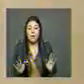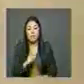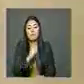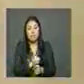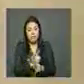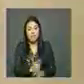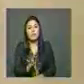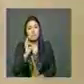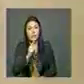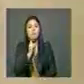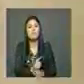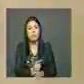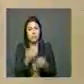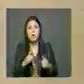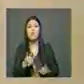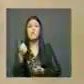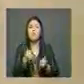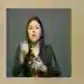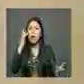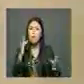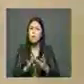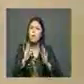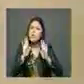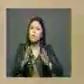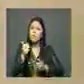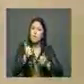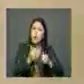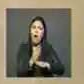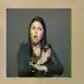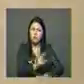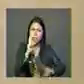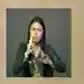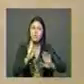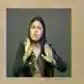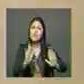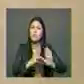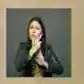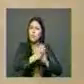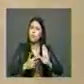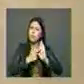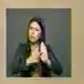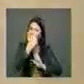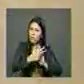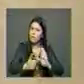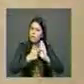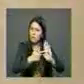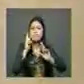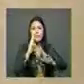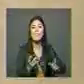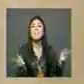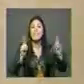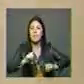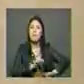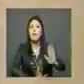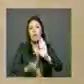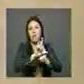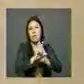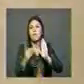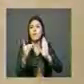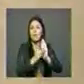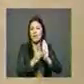efectivamente hace parte de las atribuciones reconocidas por la Constitución y la ley, en este caso el